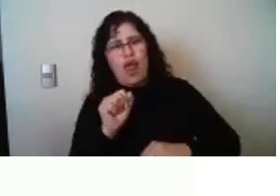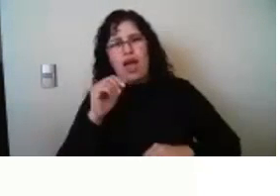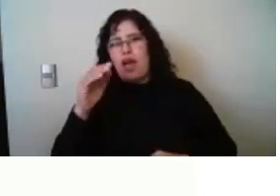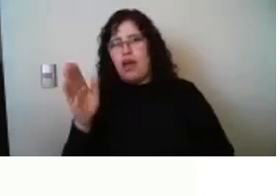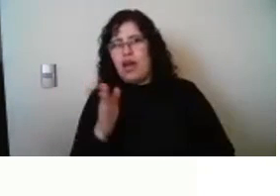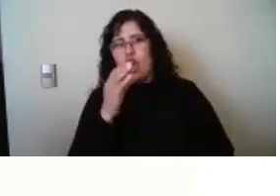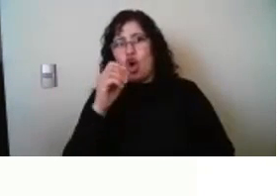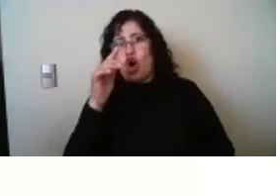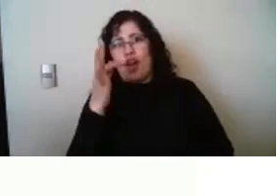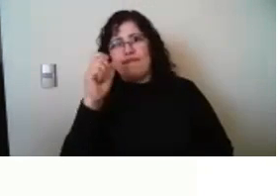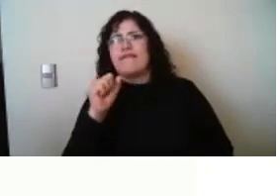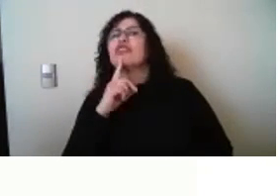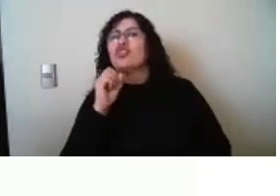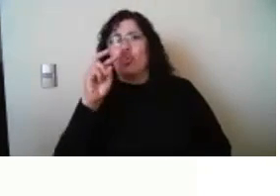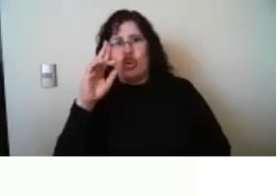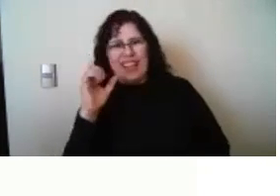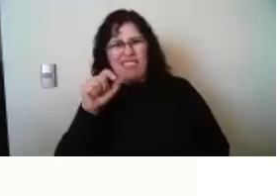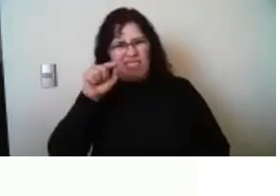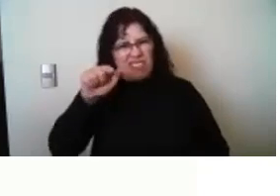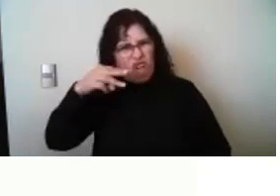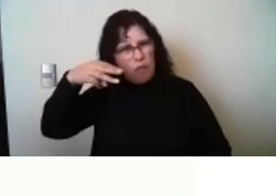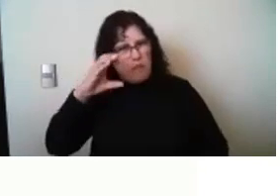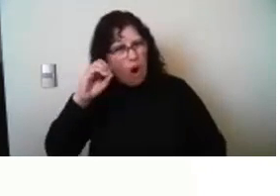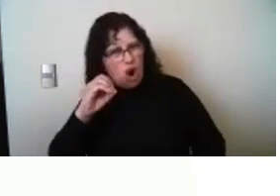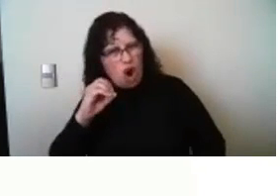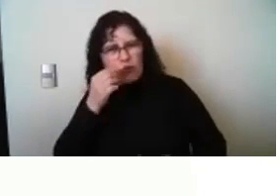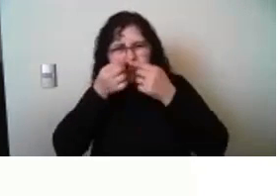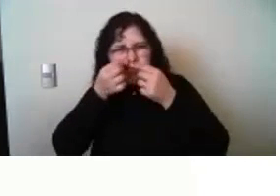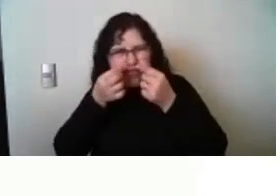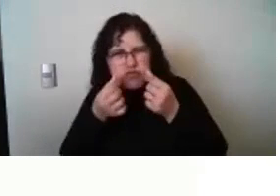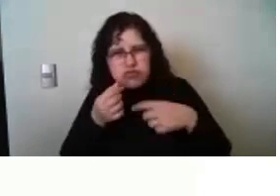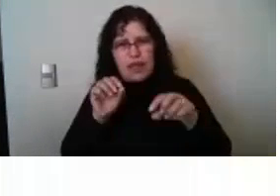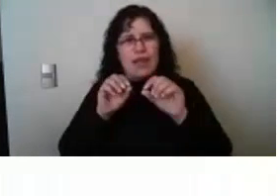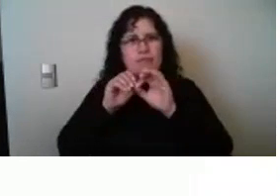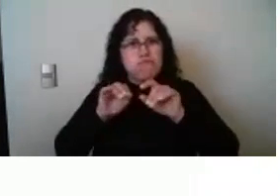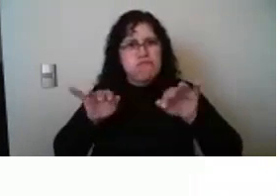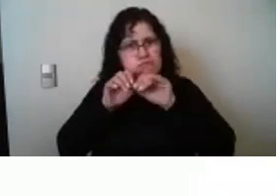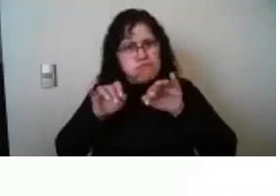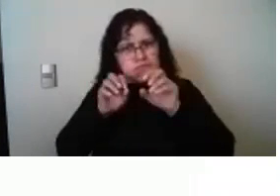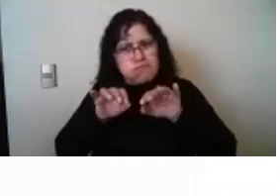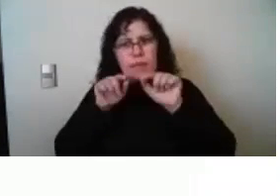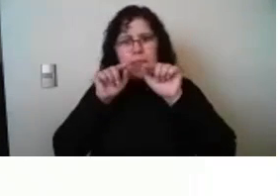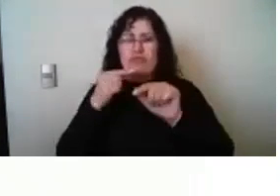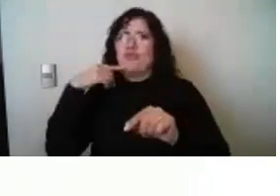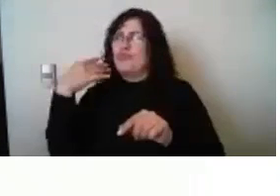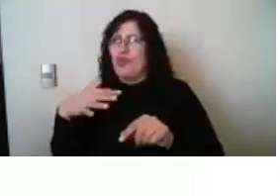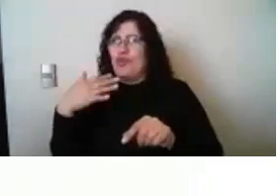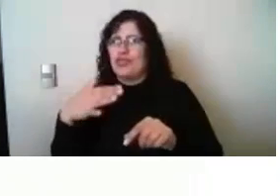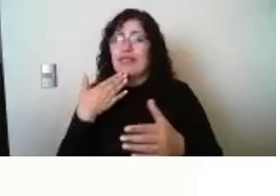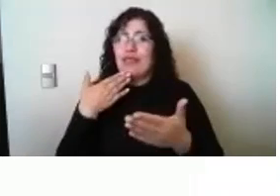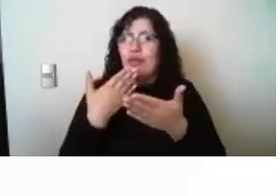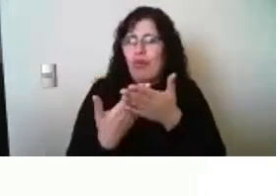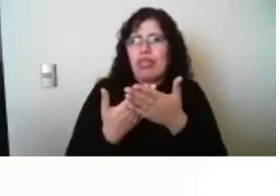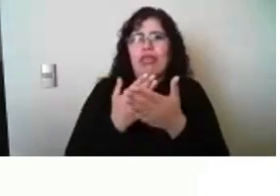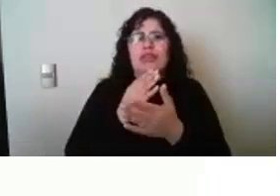moco. Esta sustancia es importante y para que se produzca la interacción entre